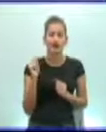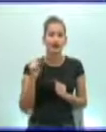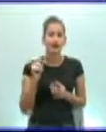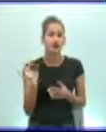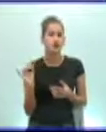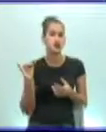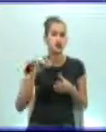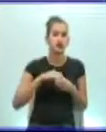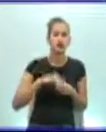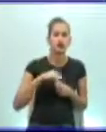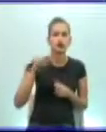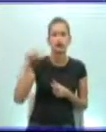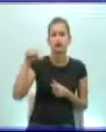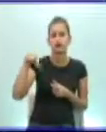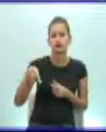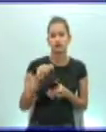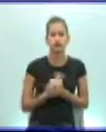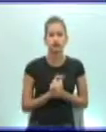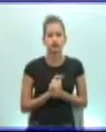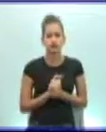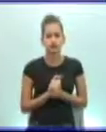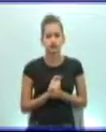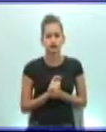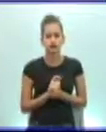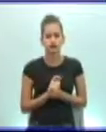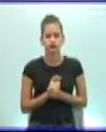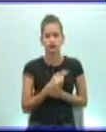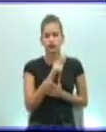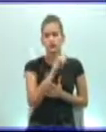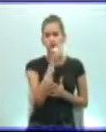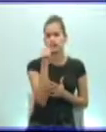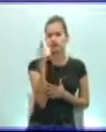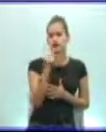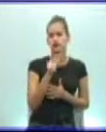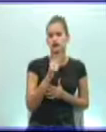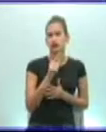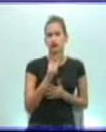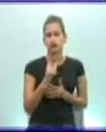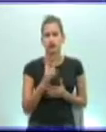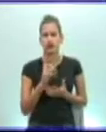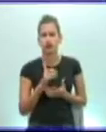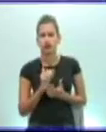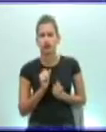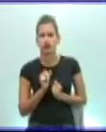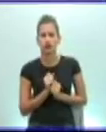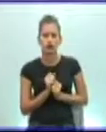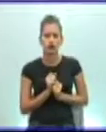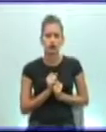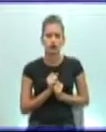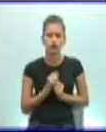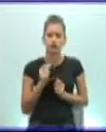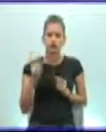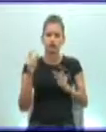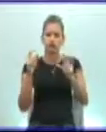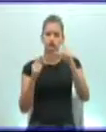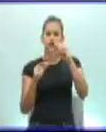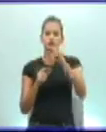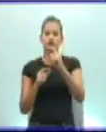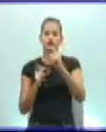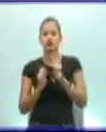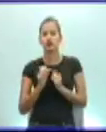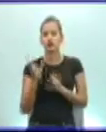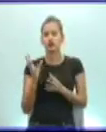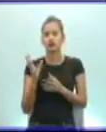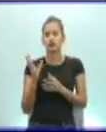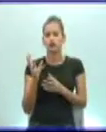otra afirmación, ¿no? Los enteros no son subconjuntos de los números fraccionarios. Eso es claro, sí, porque los números negativos enteros no van a